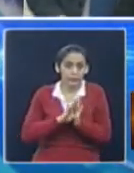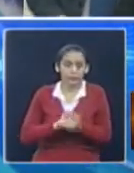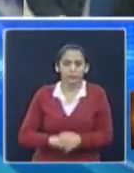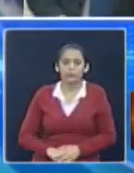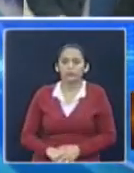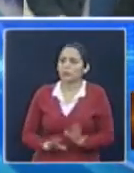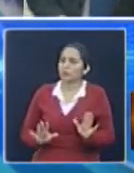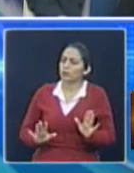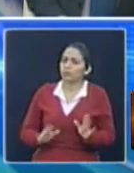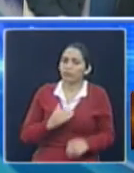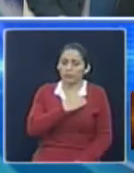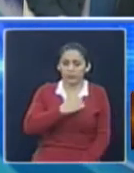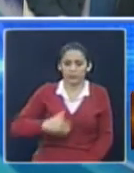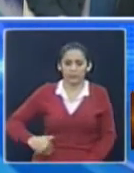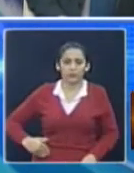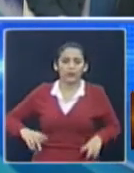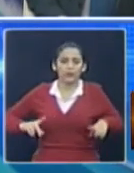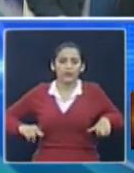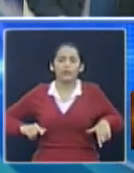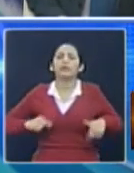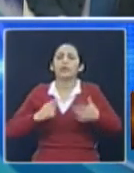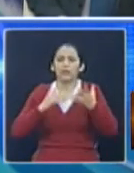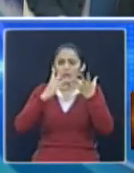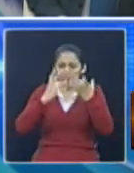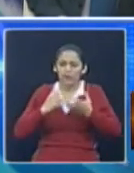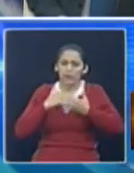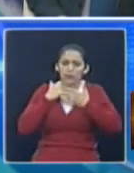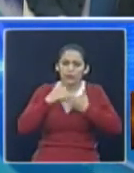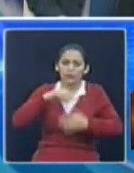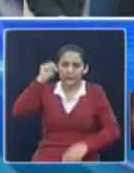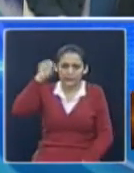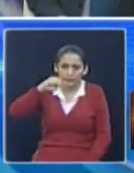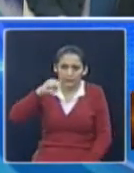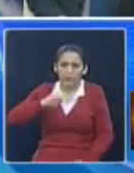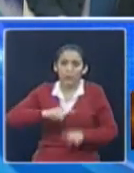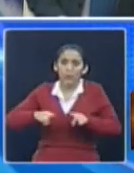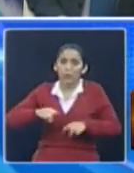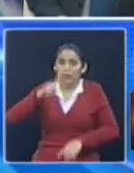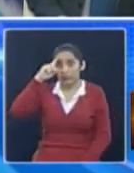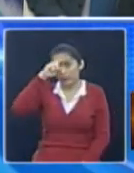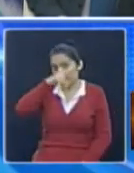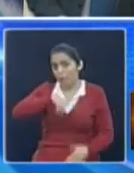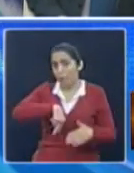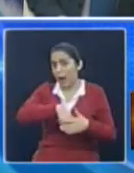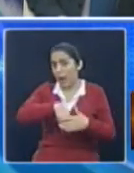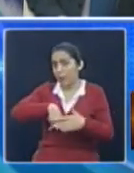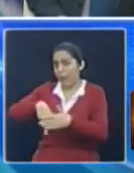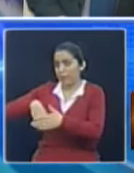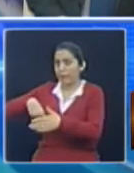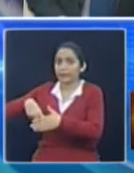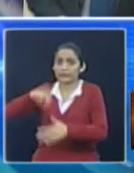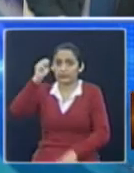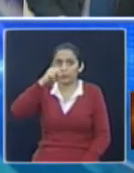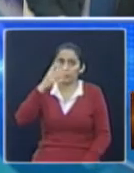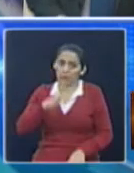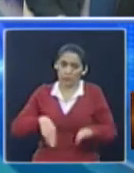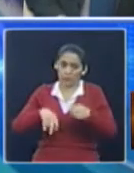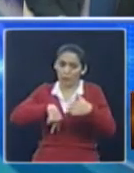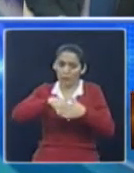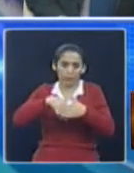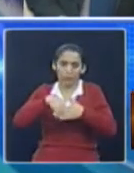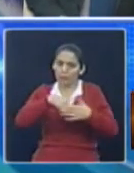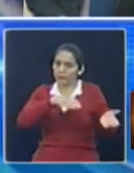intención. Tiene trabas en el camino, pero justamente las trabas hay que irlas tumbando. Muy